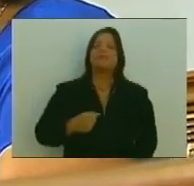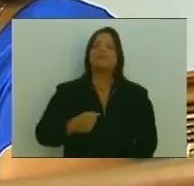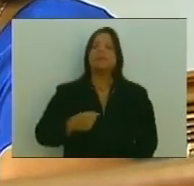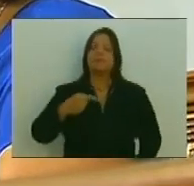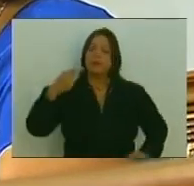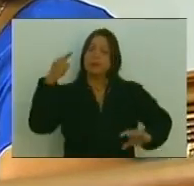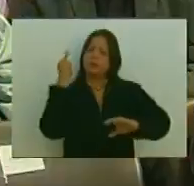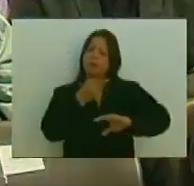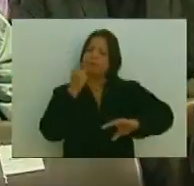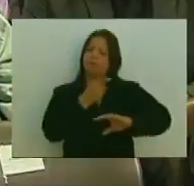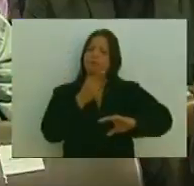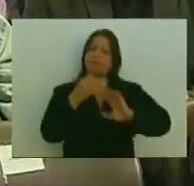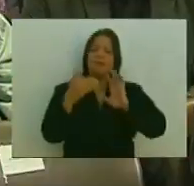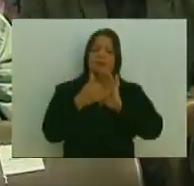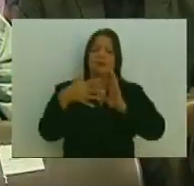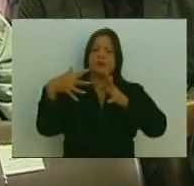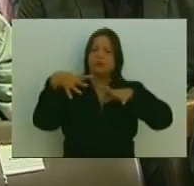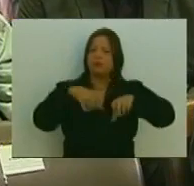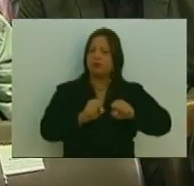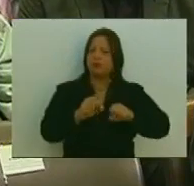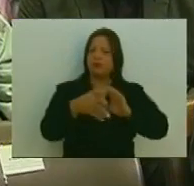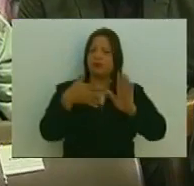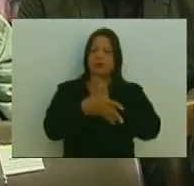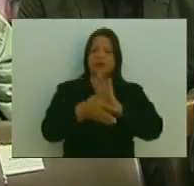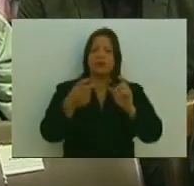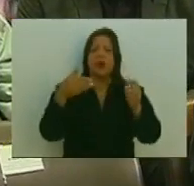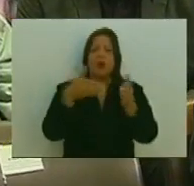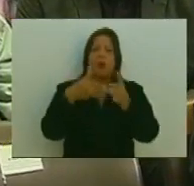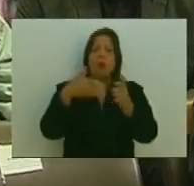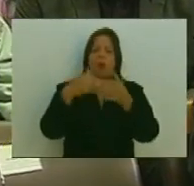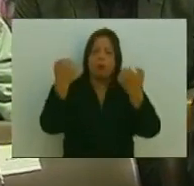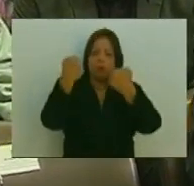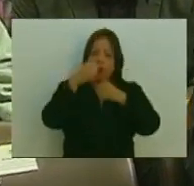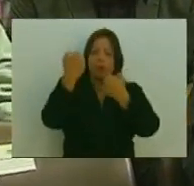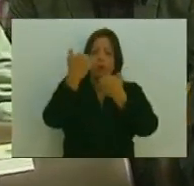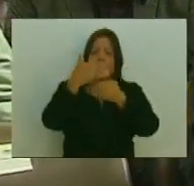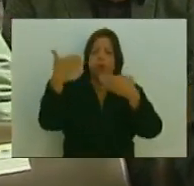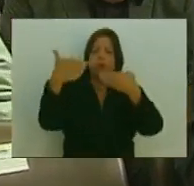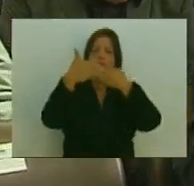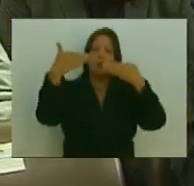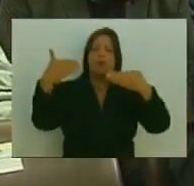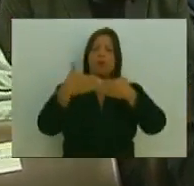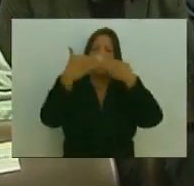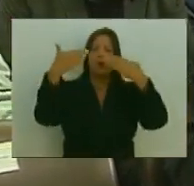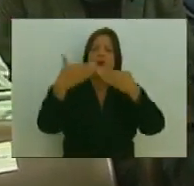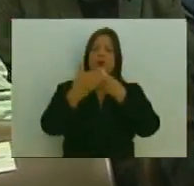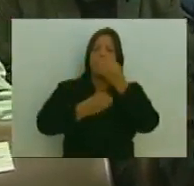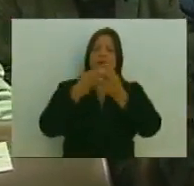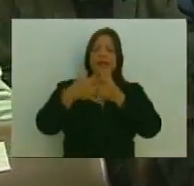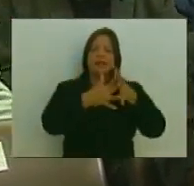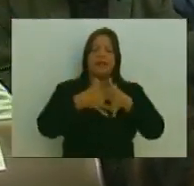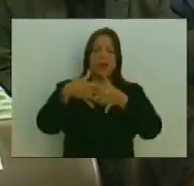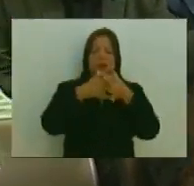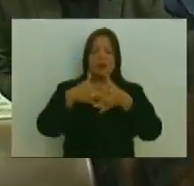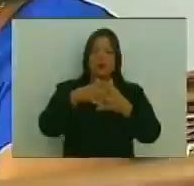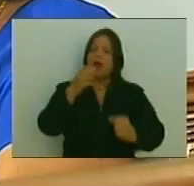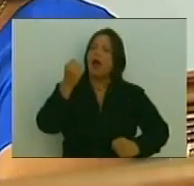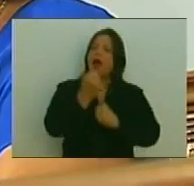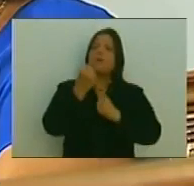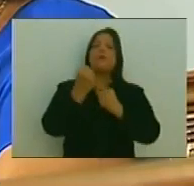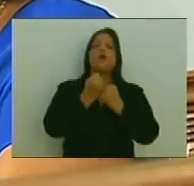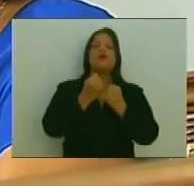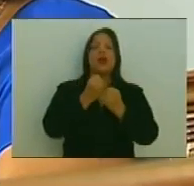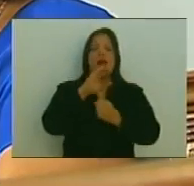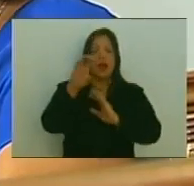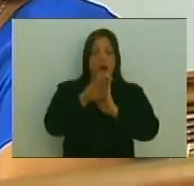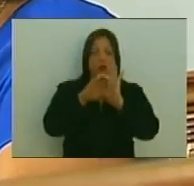condenando cualquier intento de intervención o bloqueo contra nuestra patria y apoyando la convocatoria por parte del presidente Nicolás